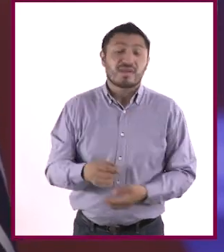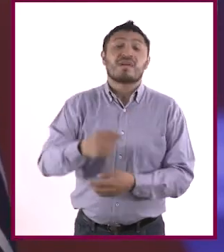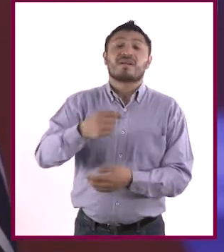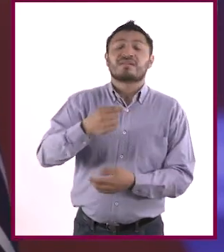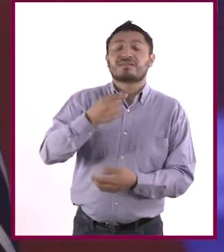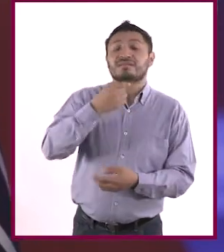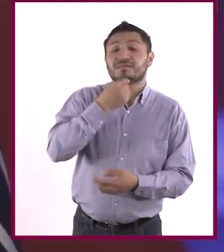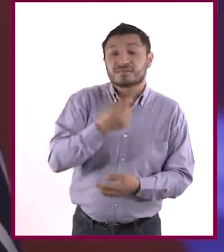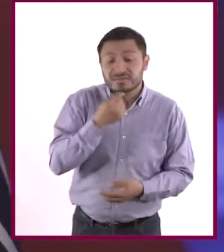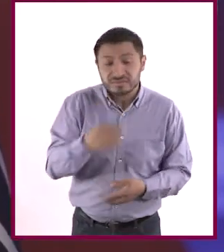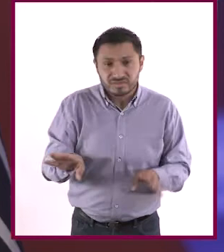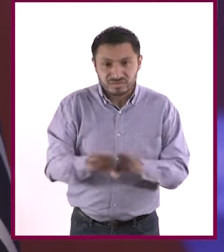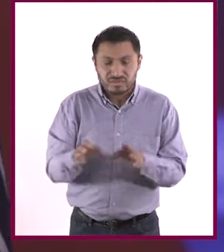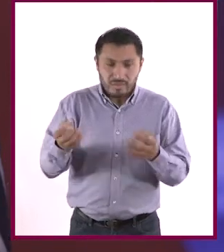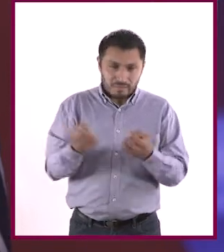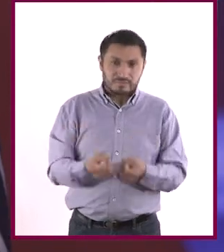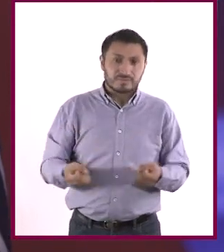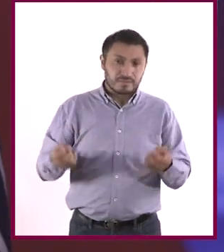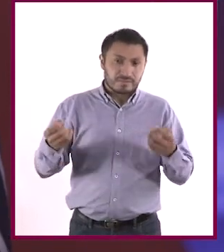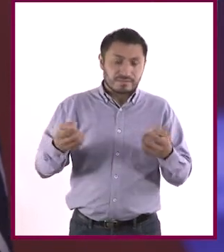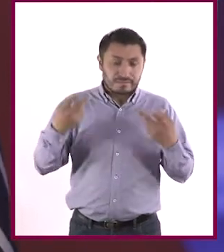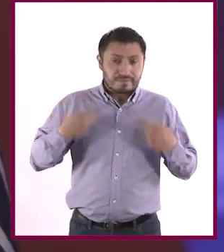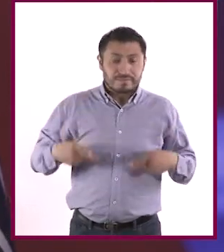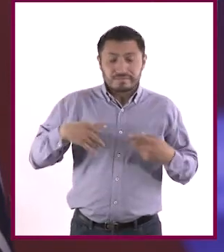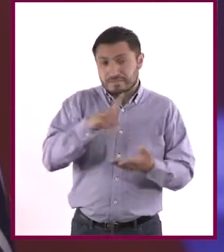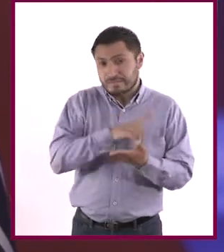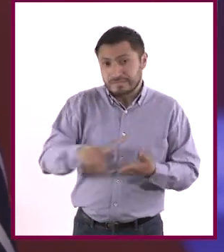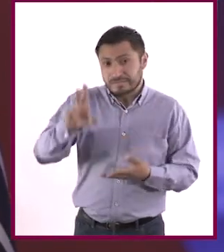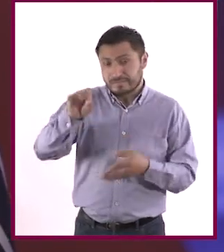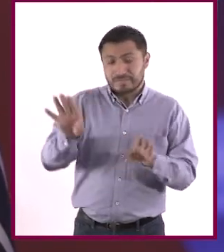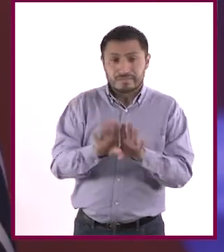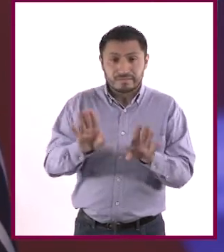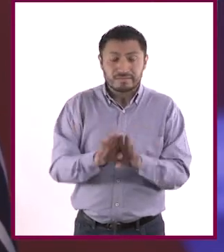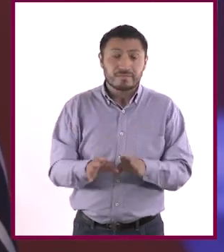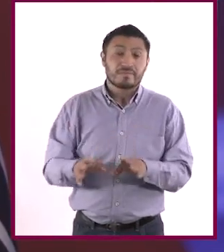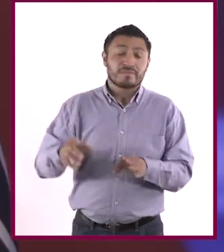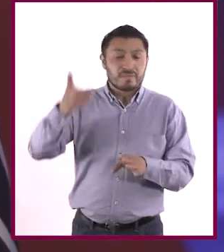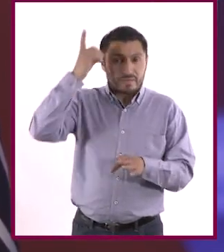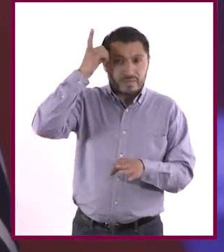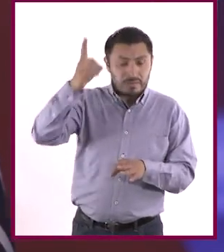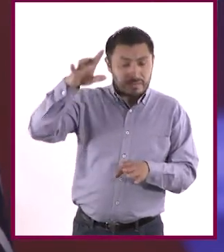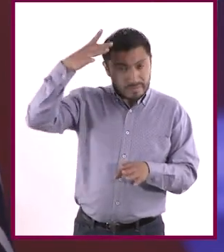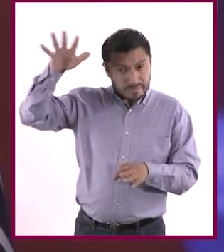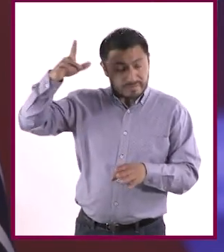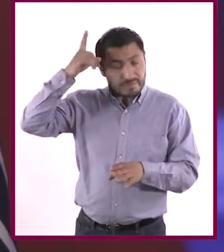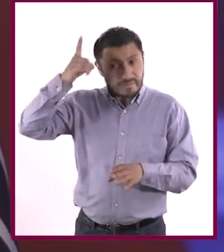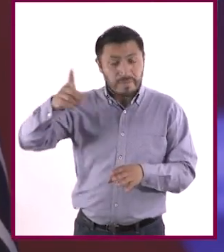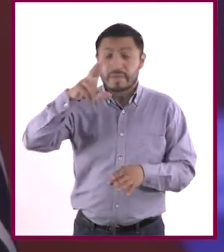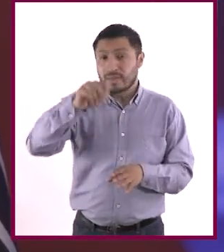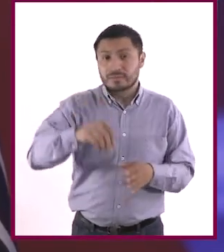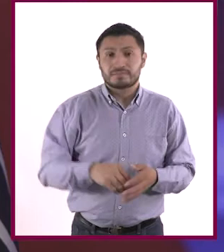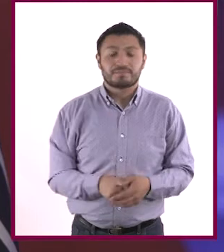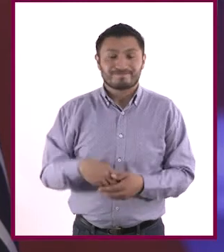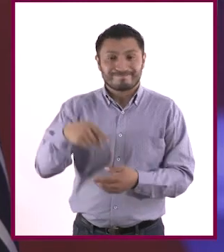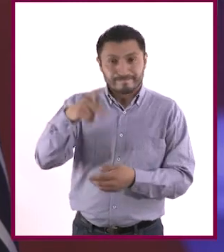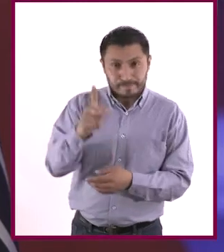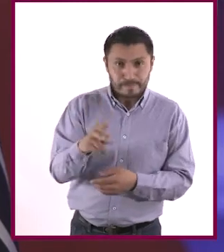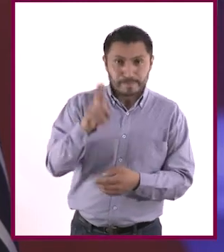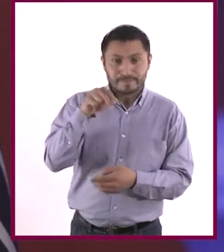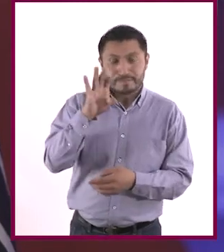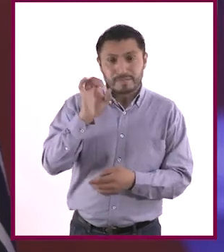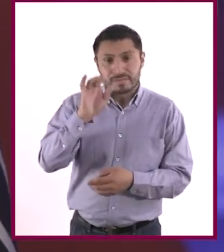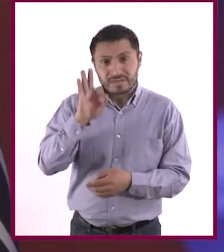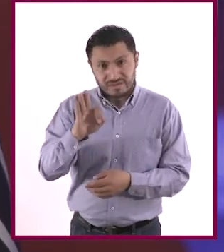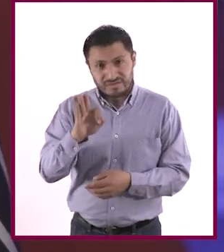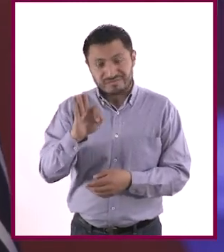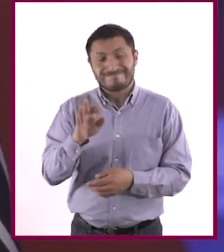jóvenes como ciudadanos con derechos, y no una propiedad más de los adultos. Sin embargo, según estudios llevados a cabo por el Fondo de las Naciones Unidas para la